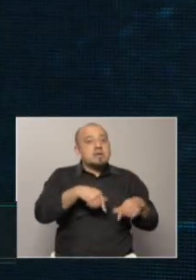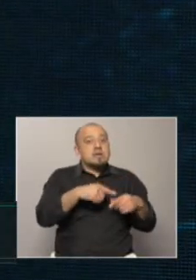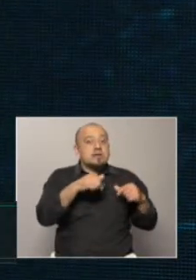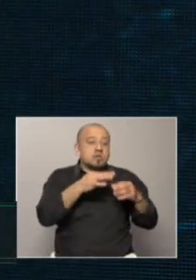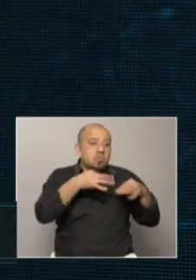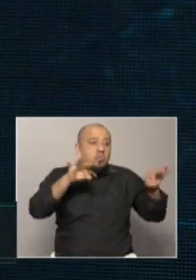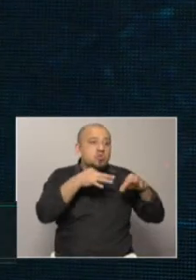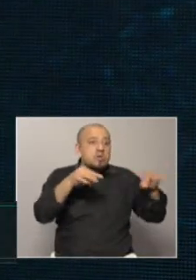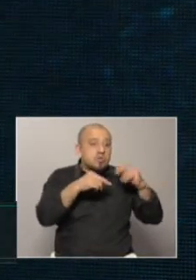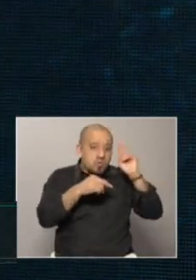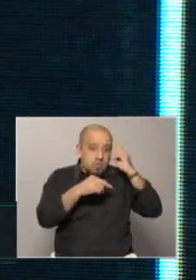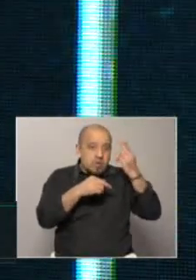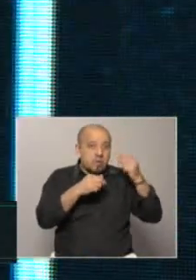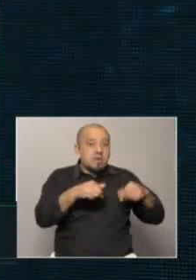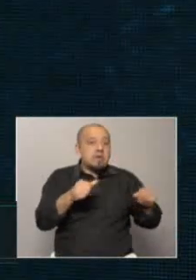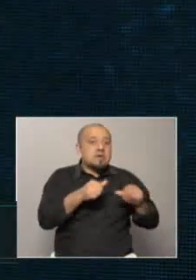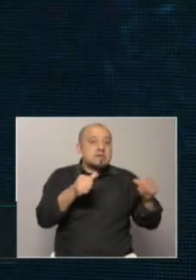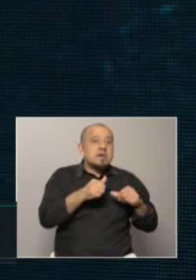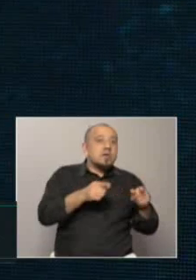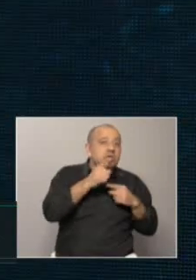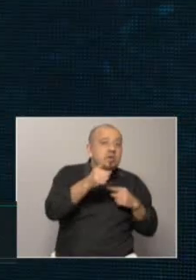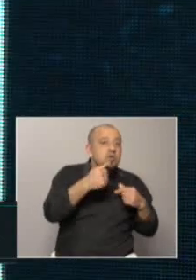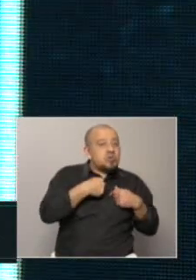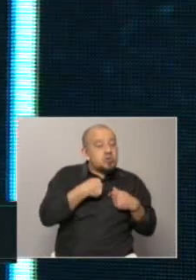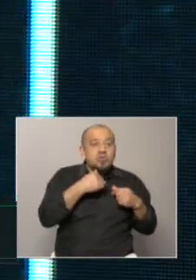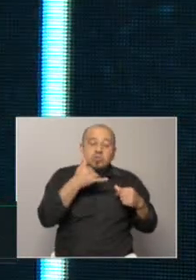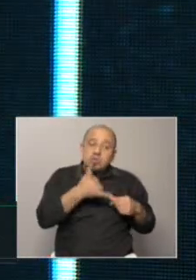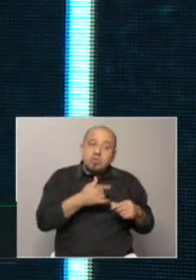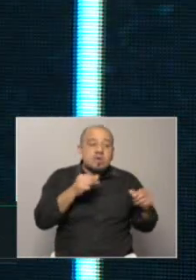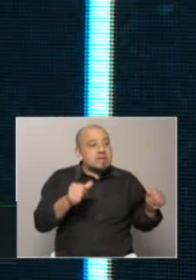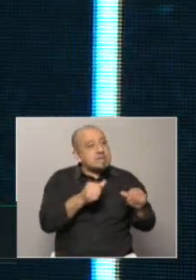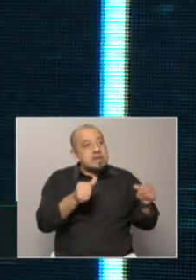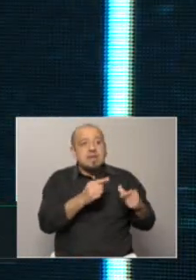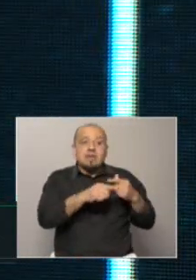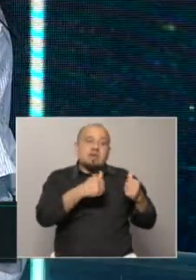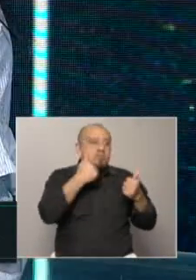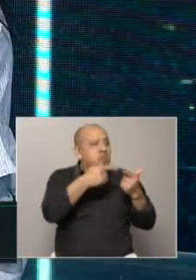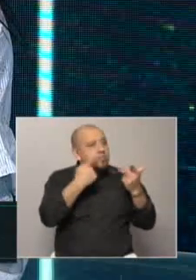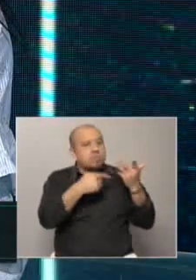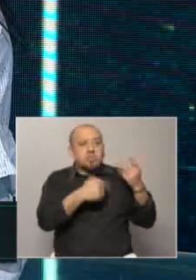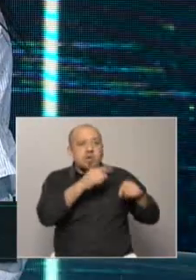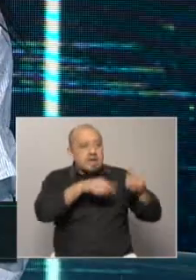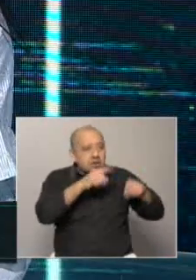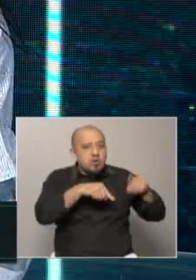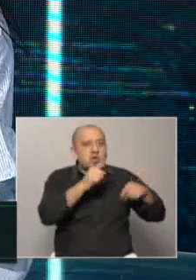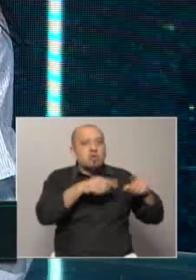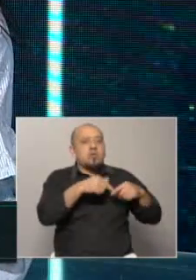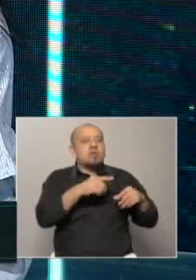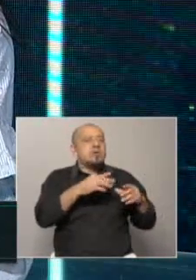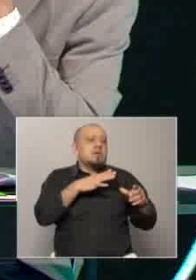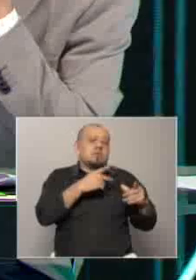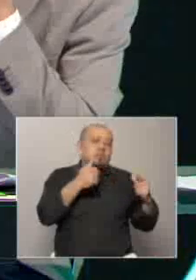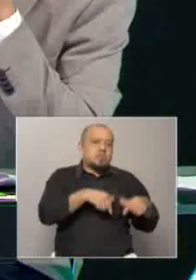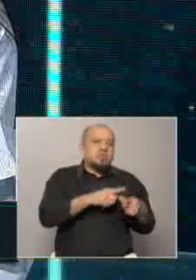que estoy haciendo en Uruguay. Y para ir a hacer una nota contigo, tuve que mover cielo y tierra. Tuve un equipo dispuesto con iluminador, sonidistas,